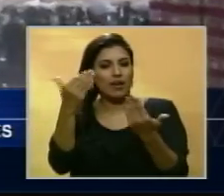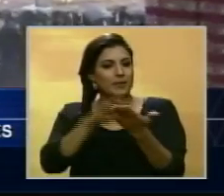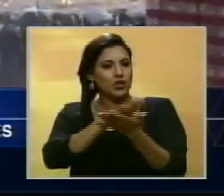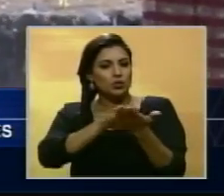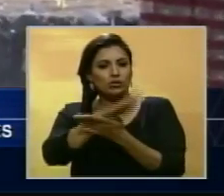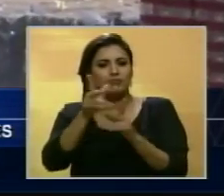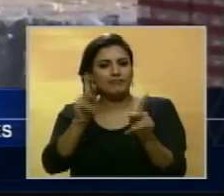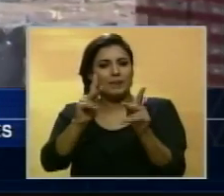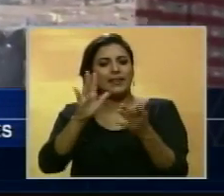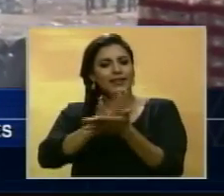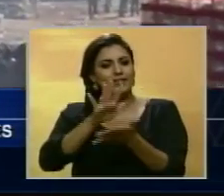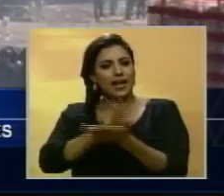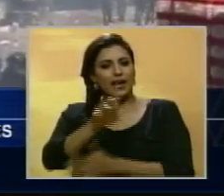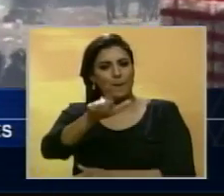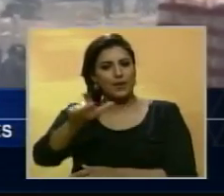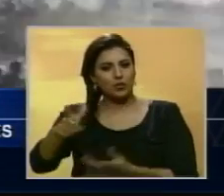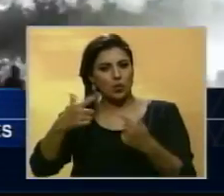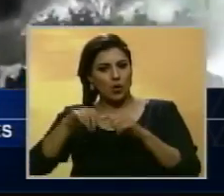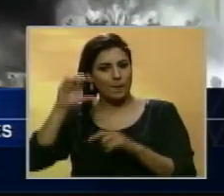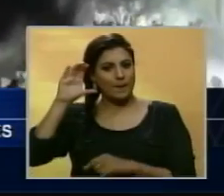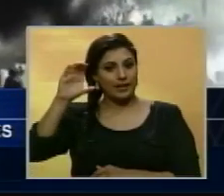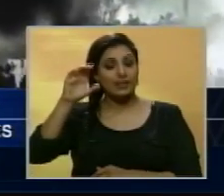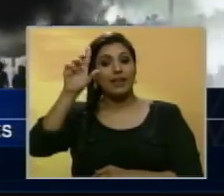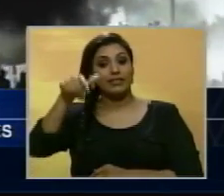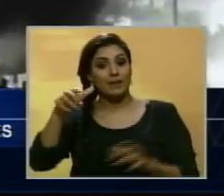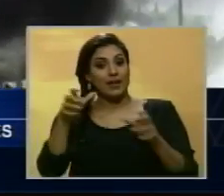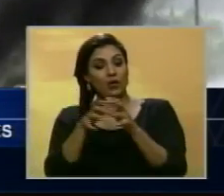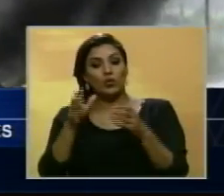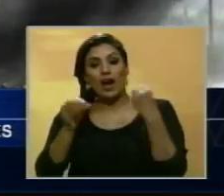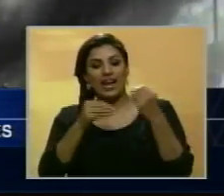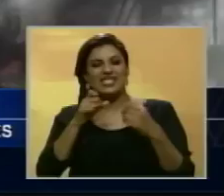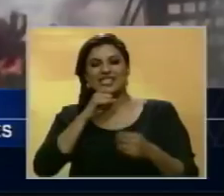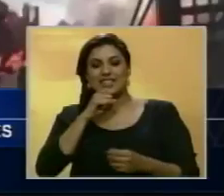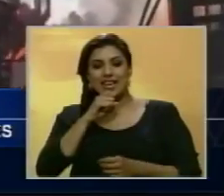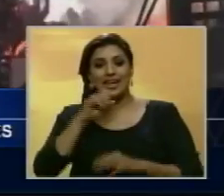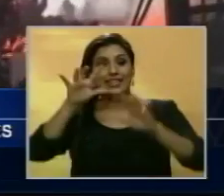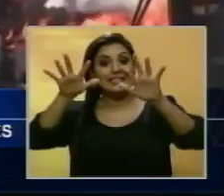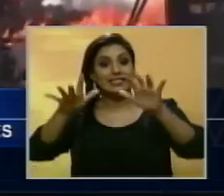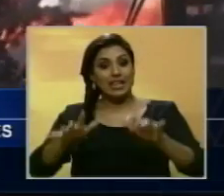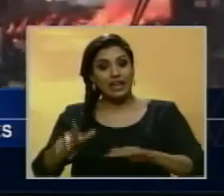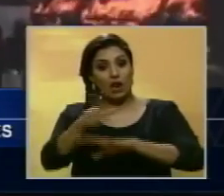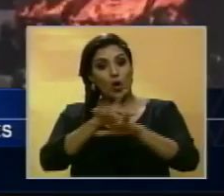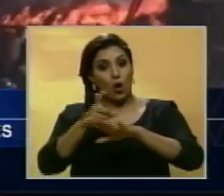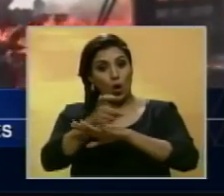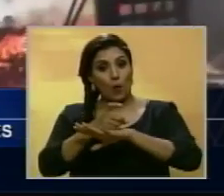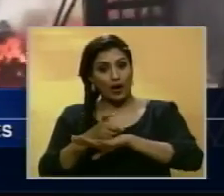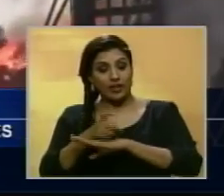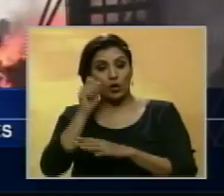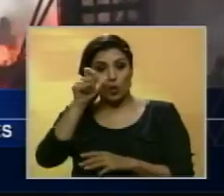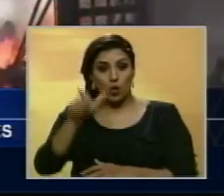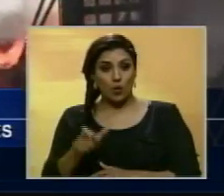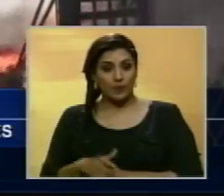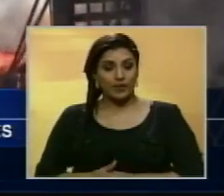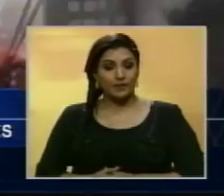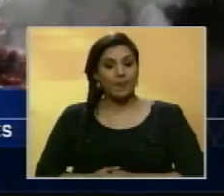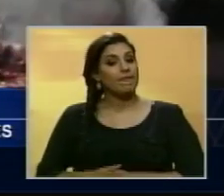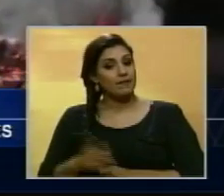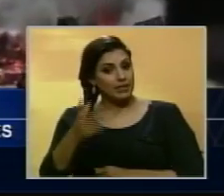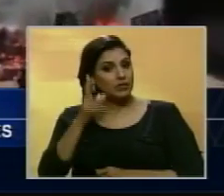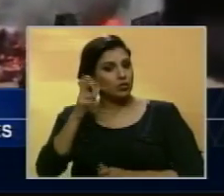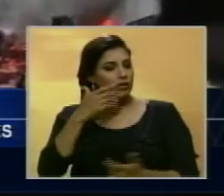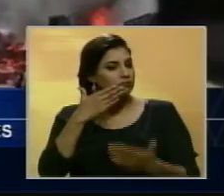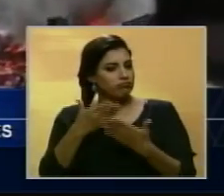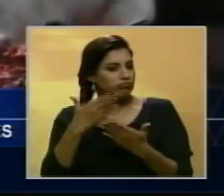que permitan la tranquilidad en las regiones del país. La reunión será encabezada por el secretario de Gobernación, Miguel Ángel Osorio, quien